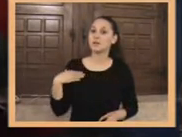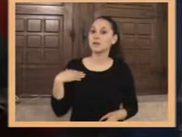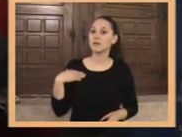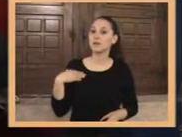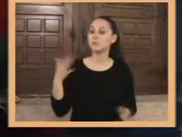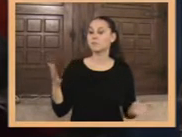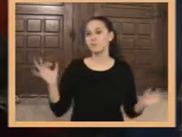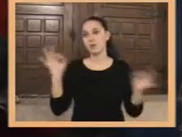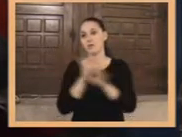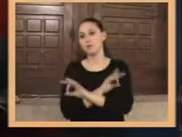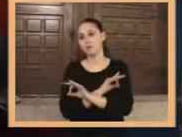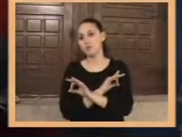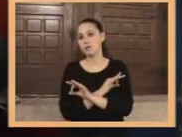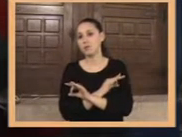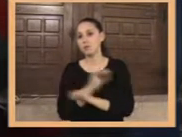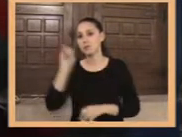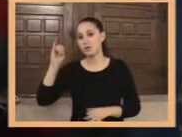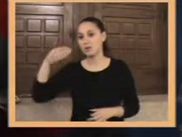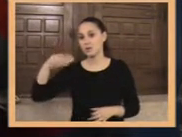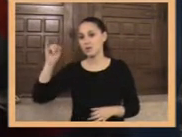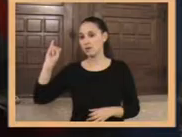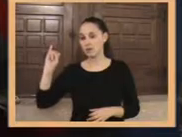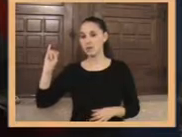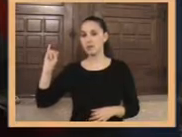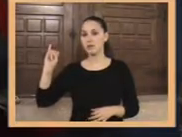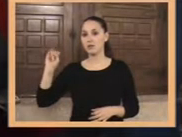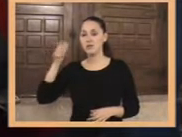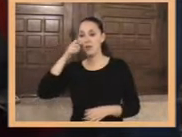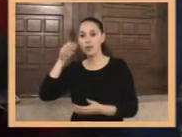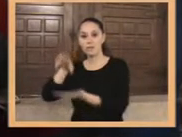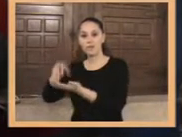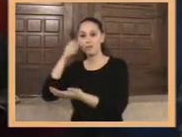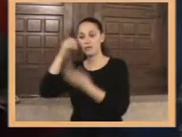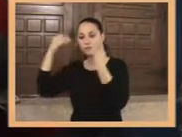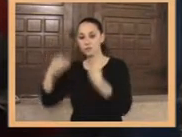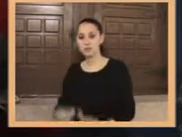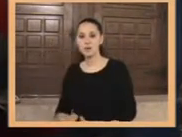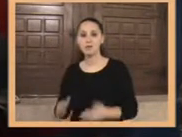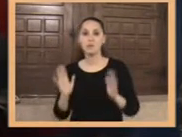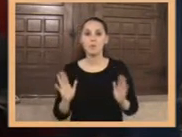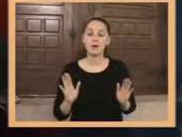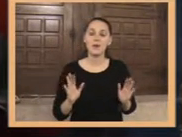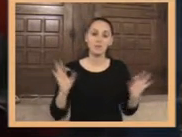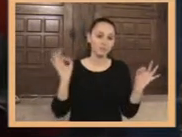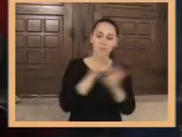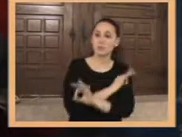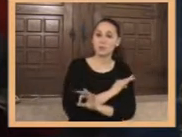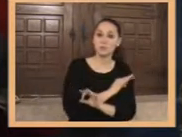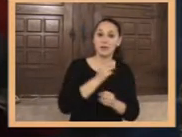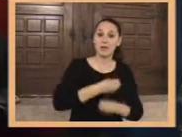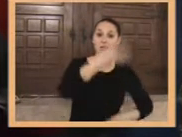nos quiten el IBI de los centros sanitarios, pero tampoco compartimos que edificios y locales, por